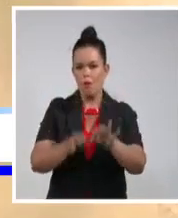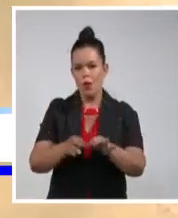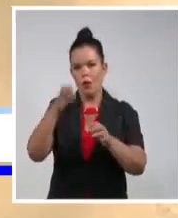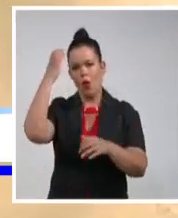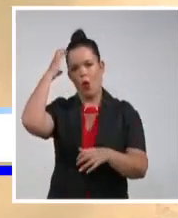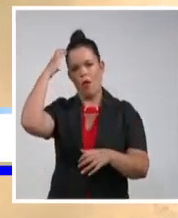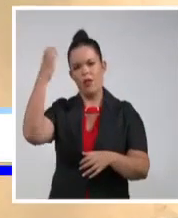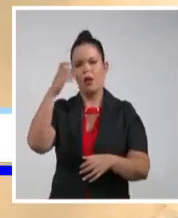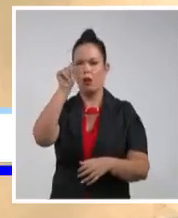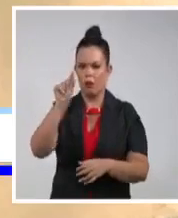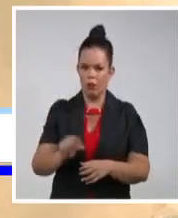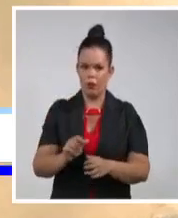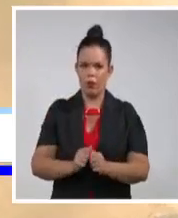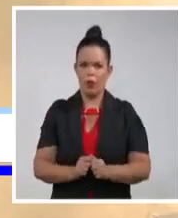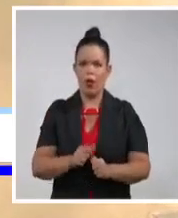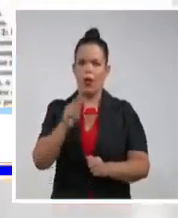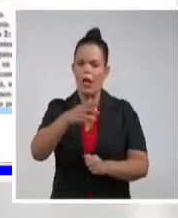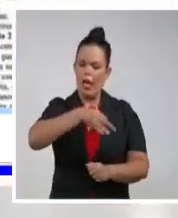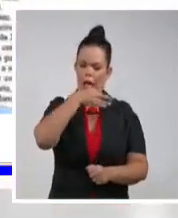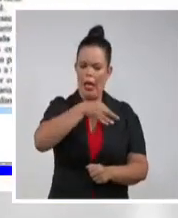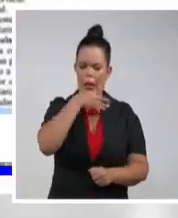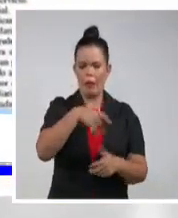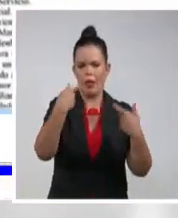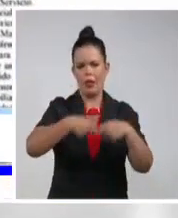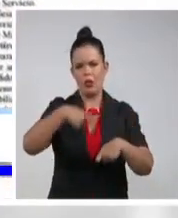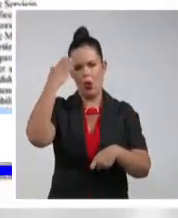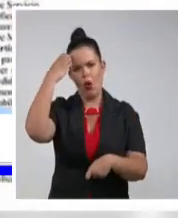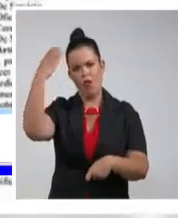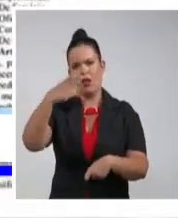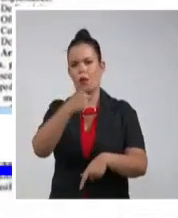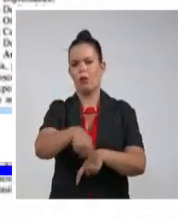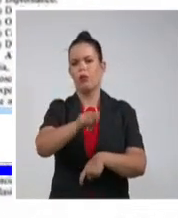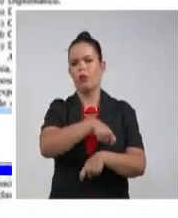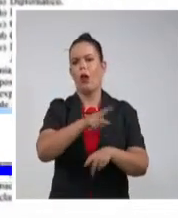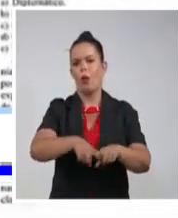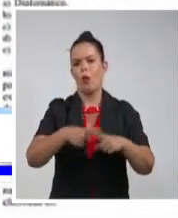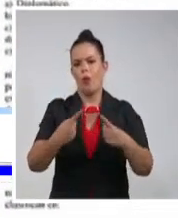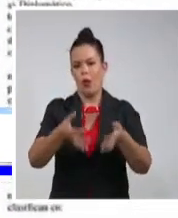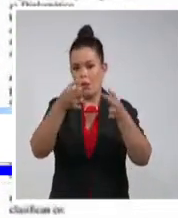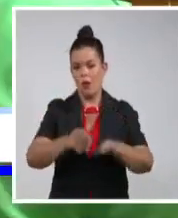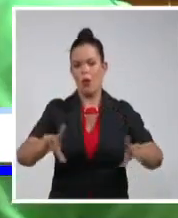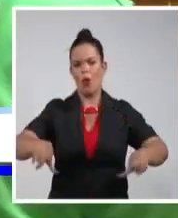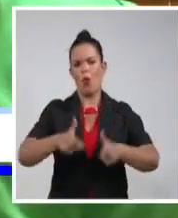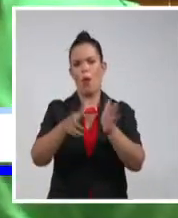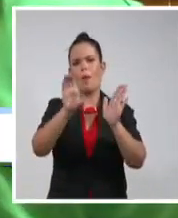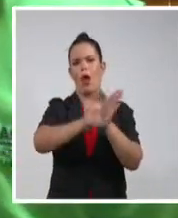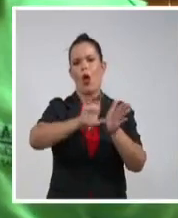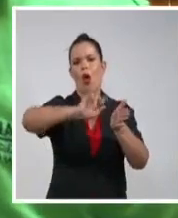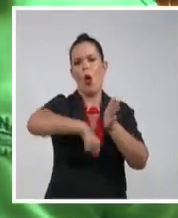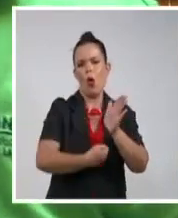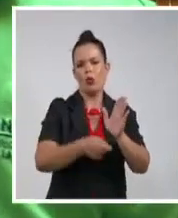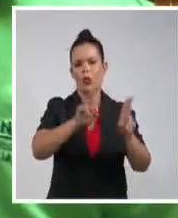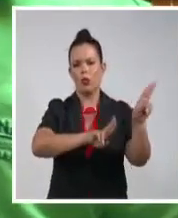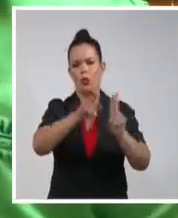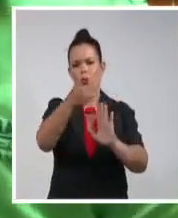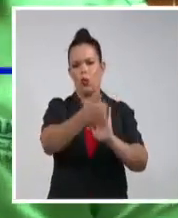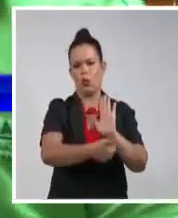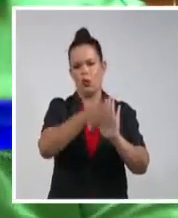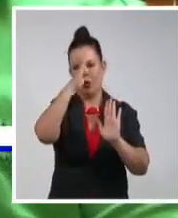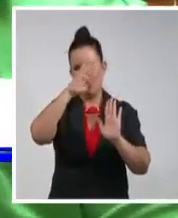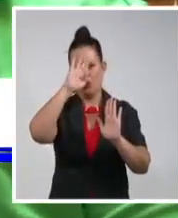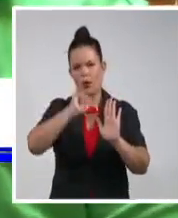le comunicó al ciudadano la decisión del gobierno local al amparo de lo estipulado en la Constitución cubana. En primer lugar, explicar que en la misiva